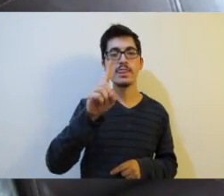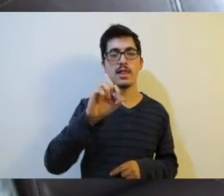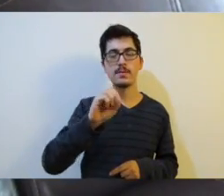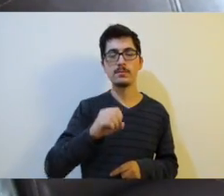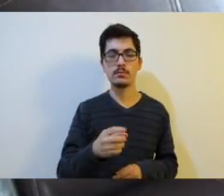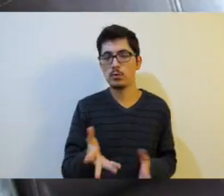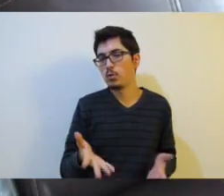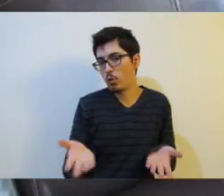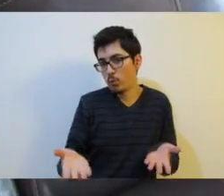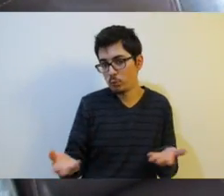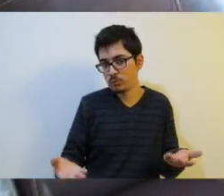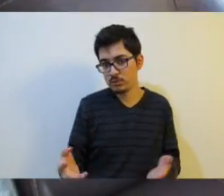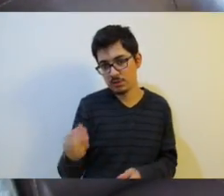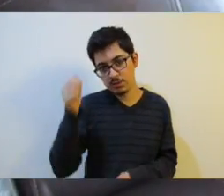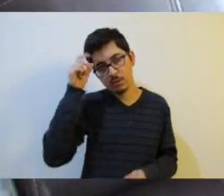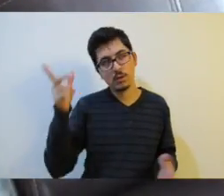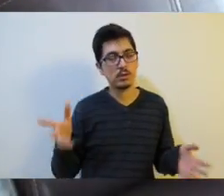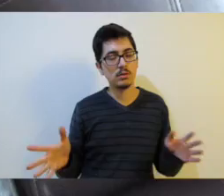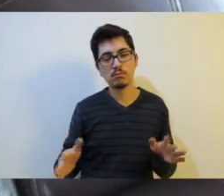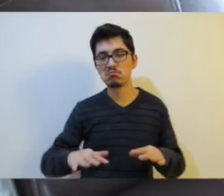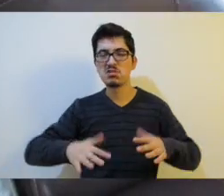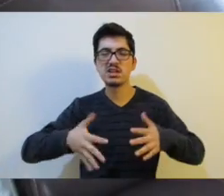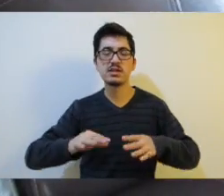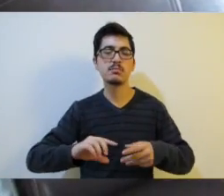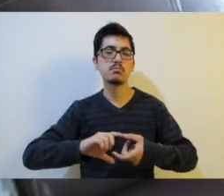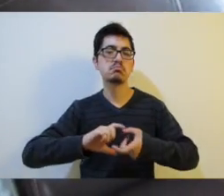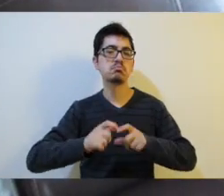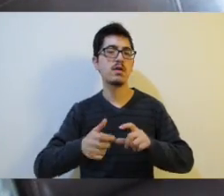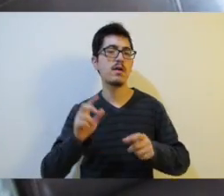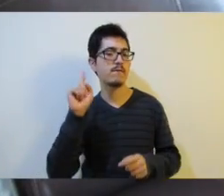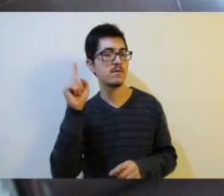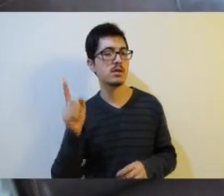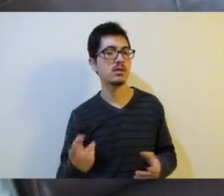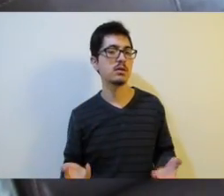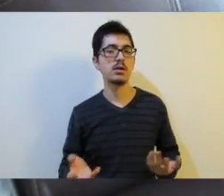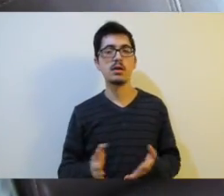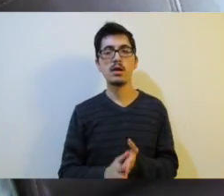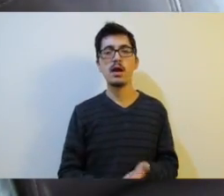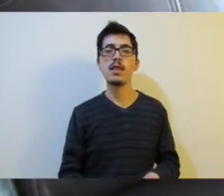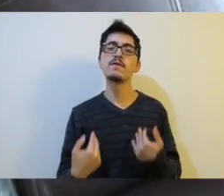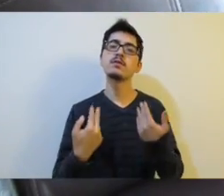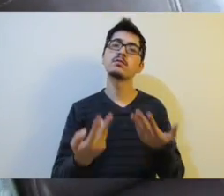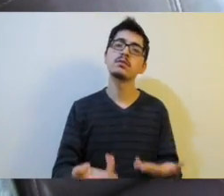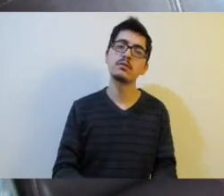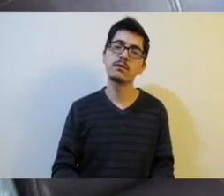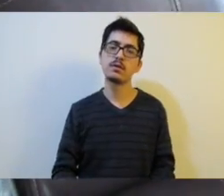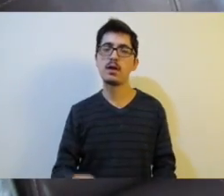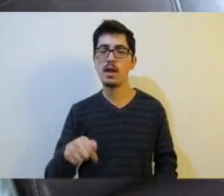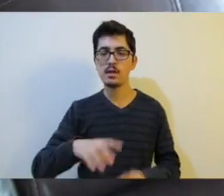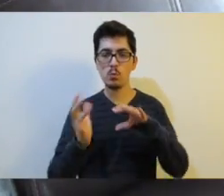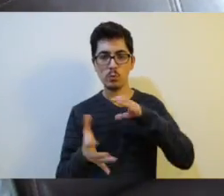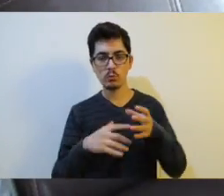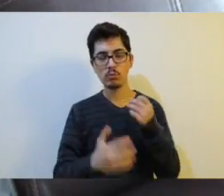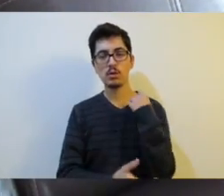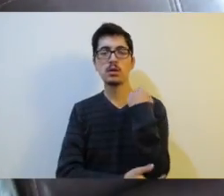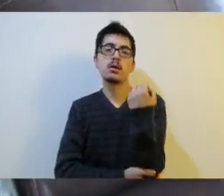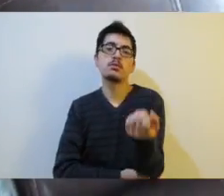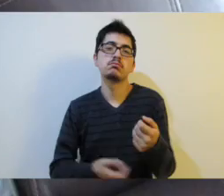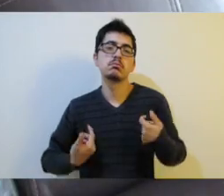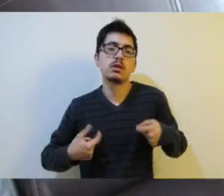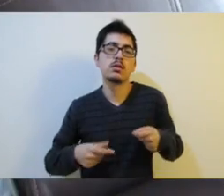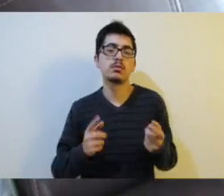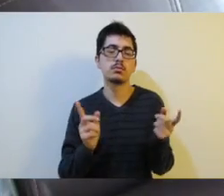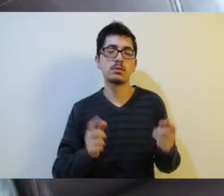tienen dificultades, algunos quieren ser príncipes, se enamoran del rey incorrecto, desean ser caballeros, desean